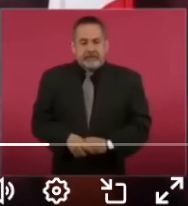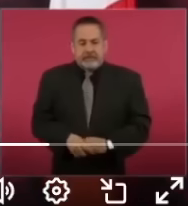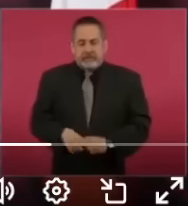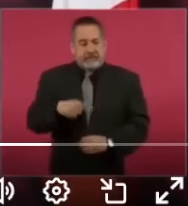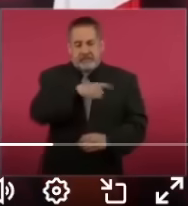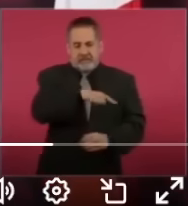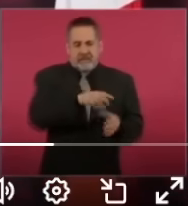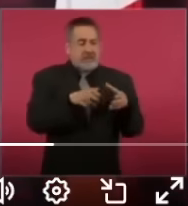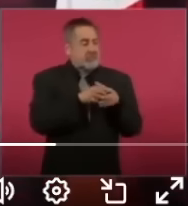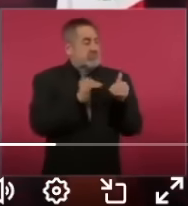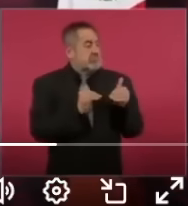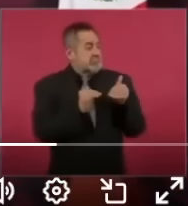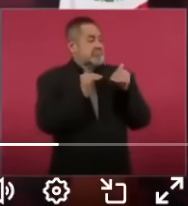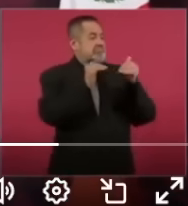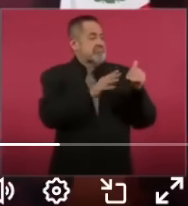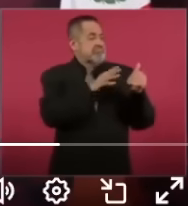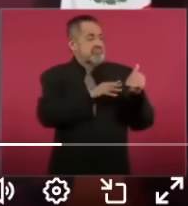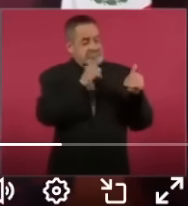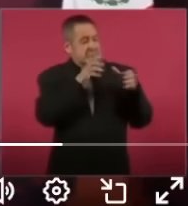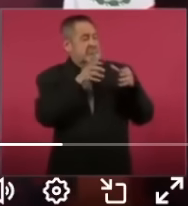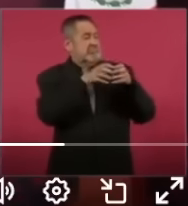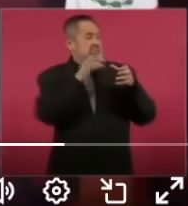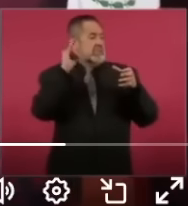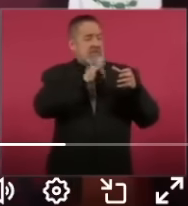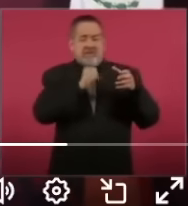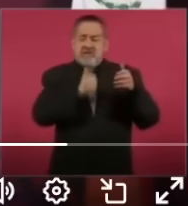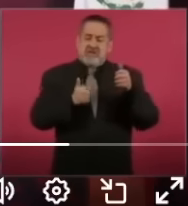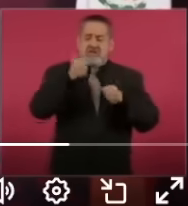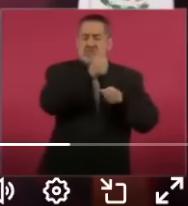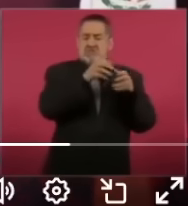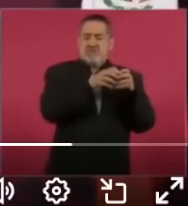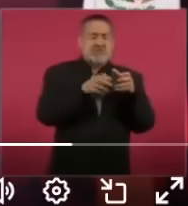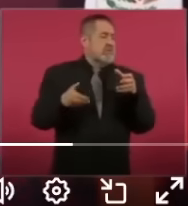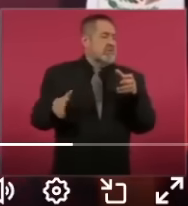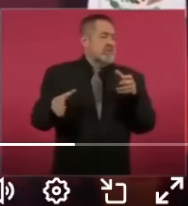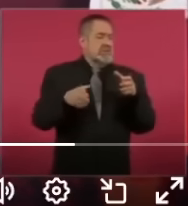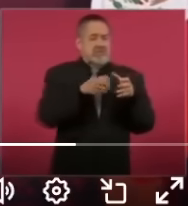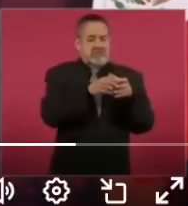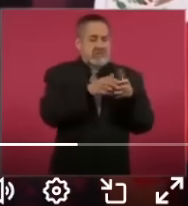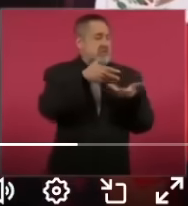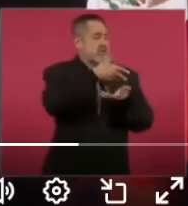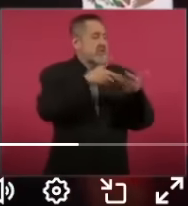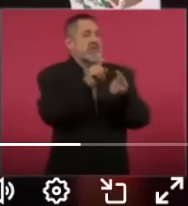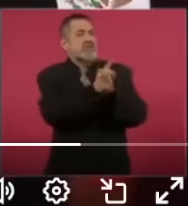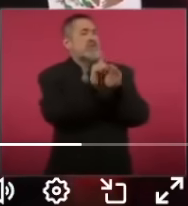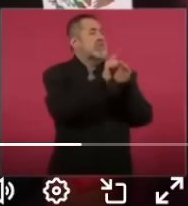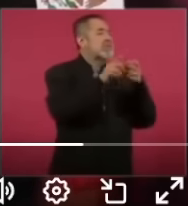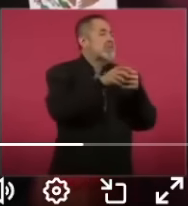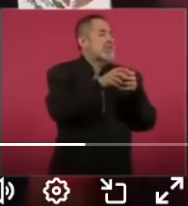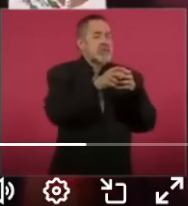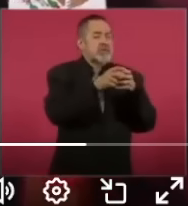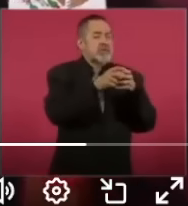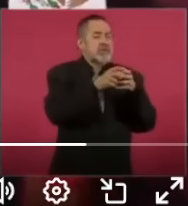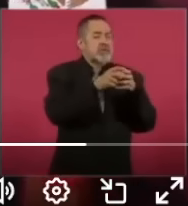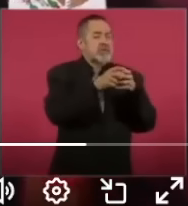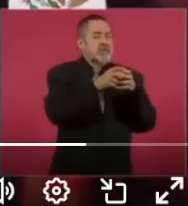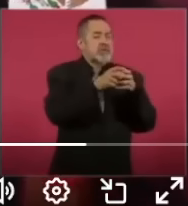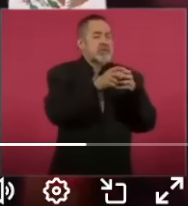Ellos son jefes superiores y se relacionan con los de arriba.